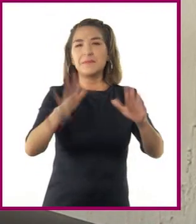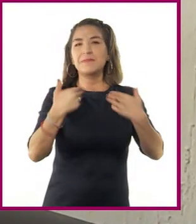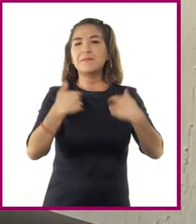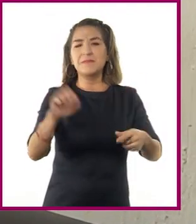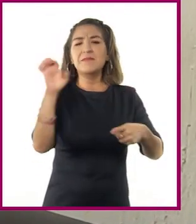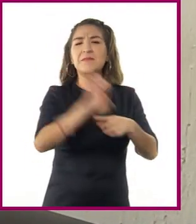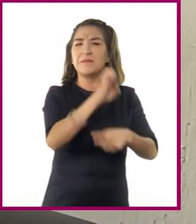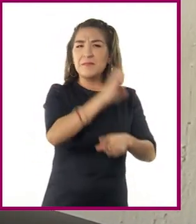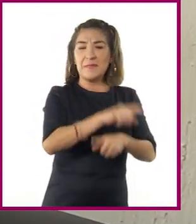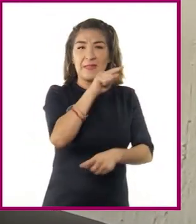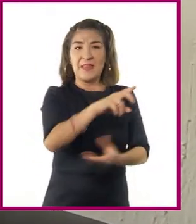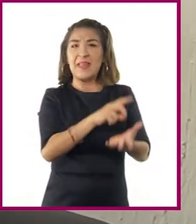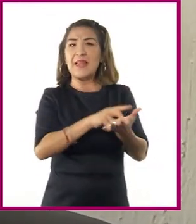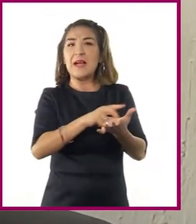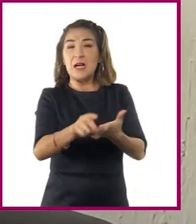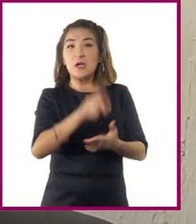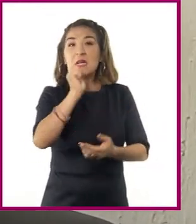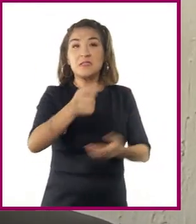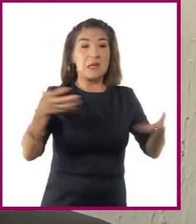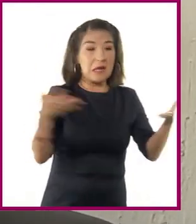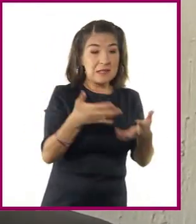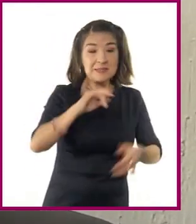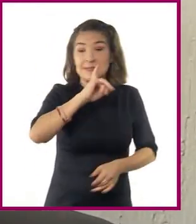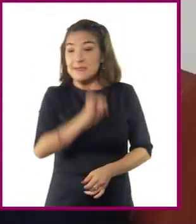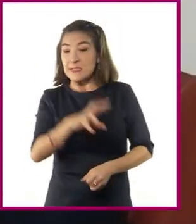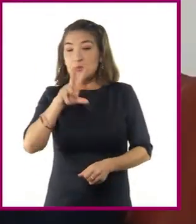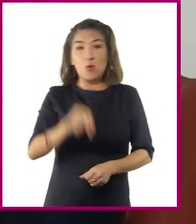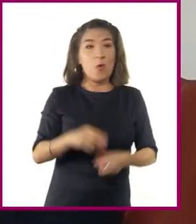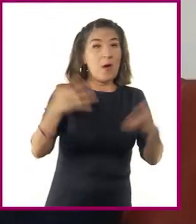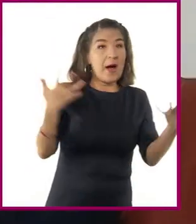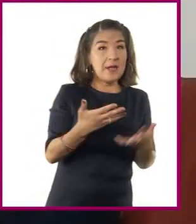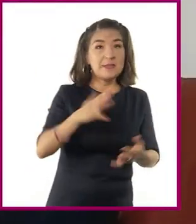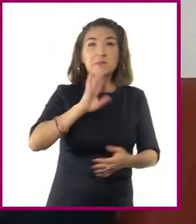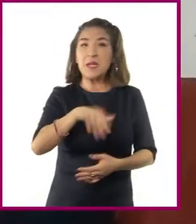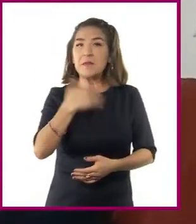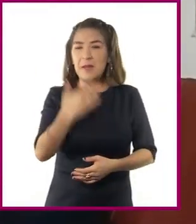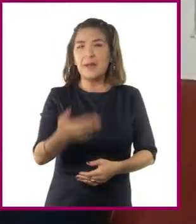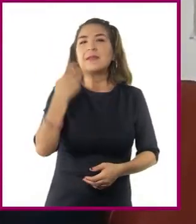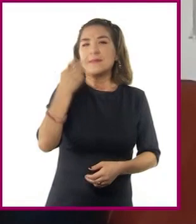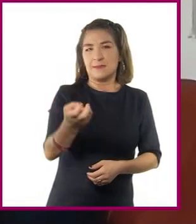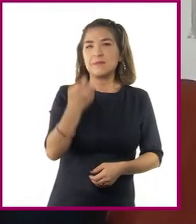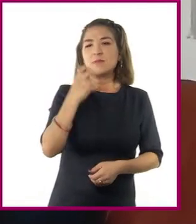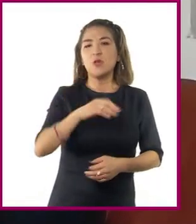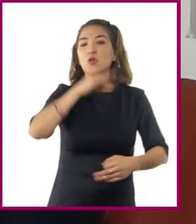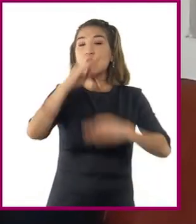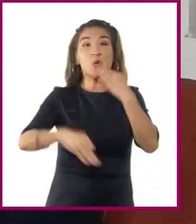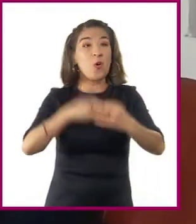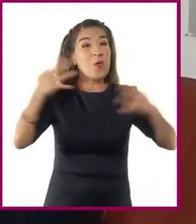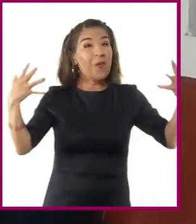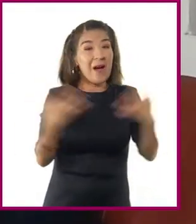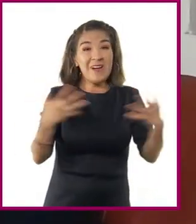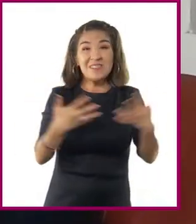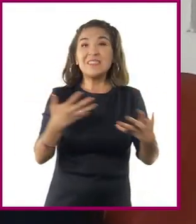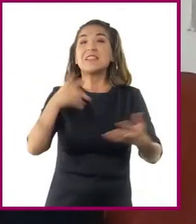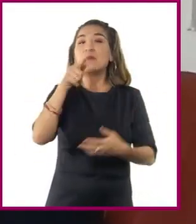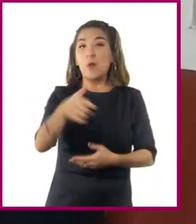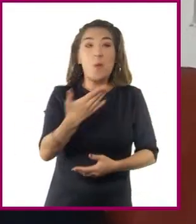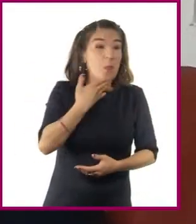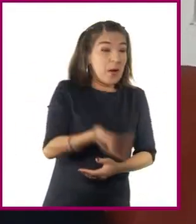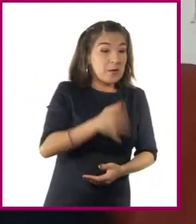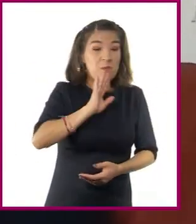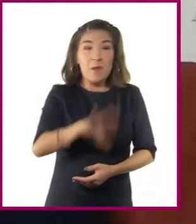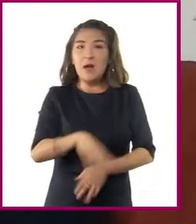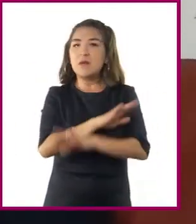Entonces el derecho abarca todo lo que hacemos y lo que no hacemos. Sí, todo lo que hacemos, sea bueno o sea